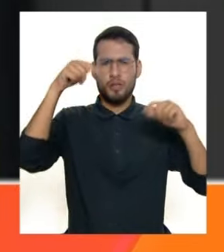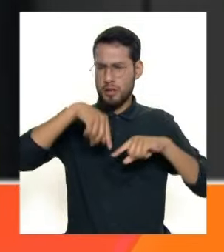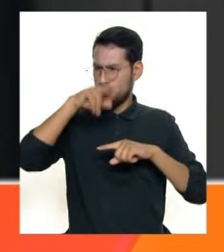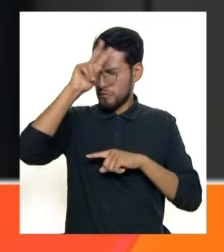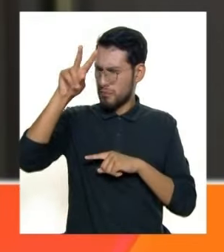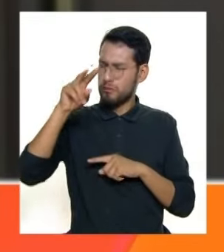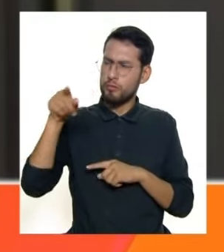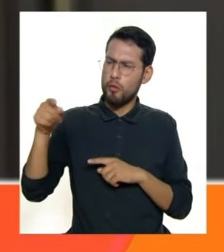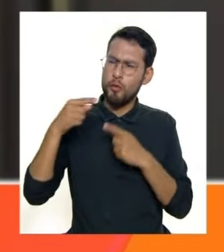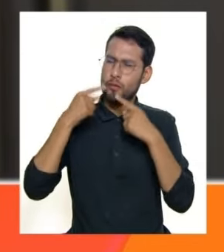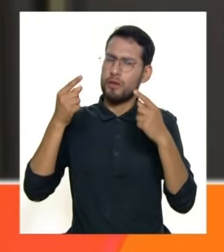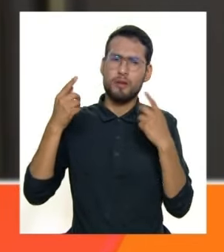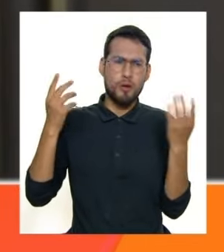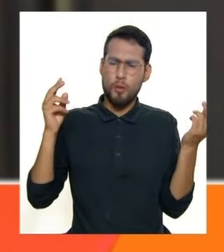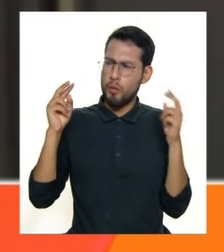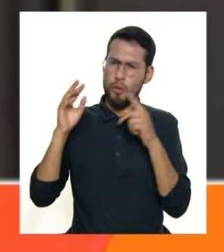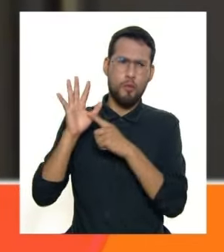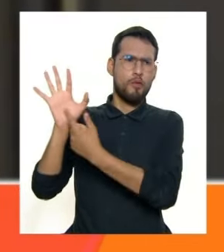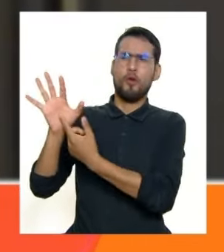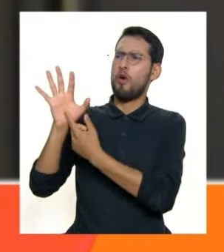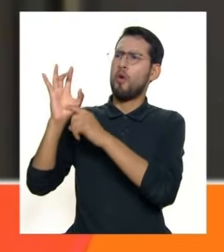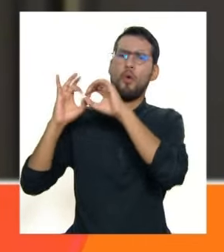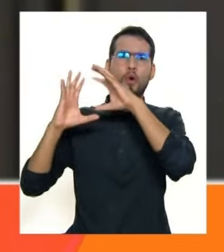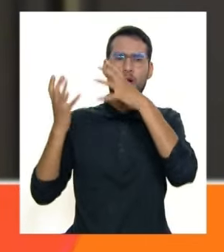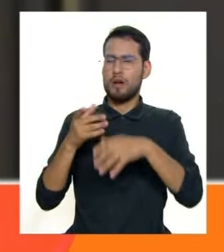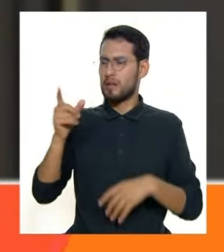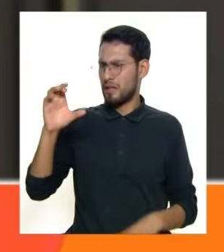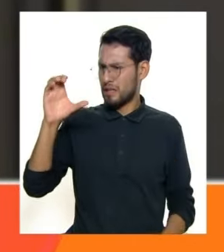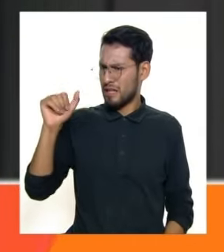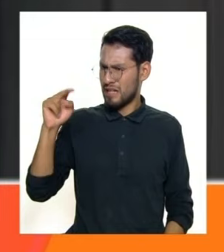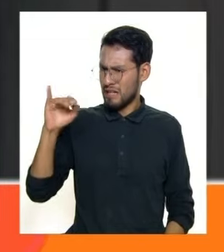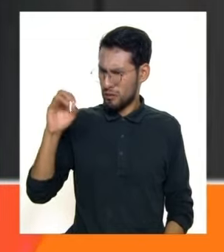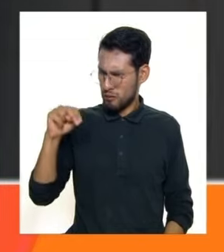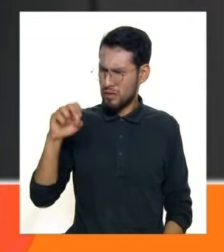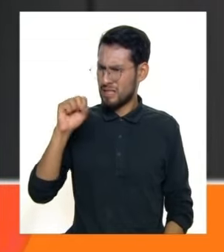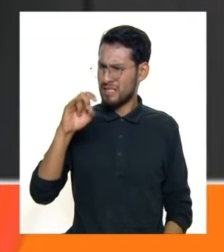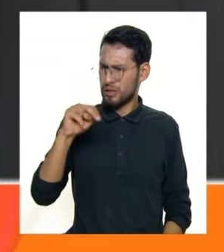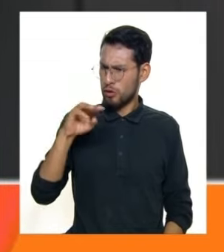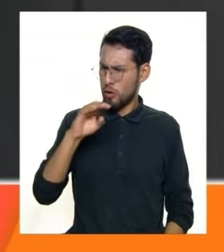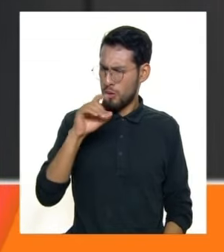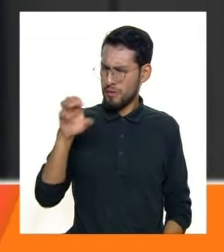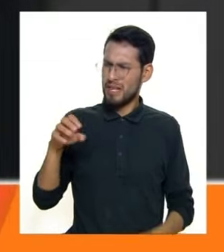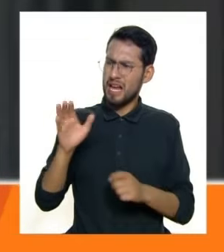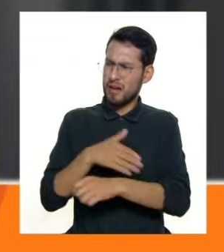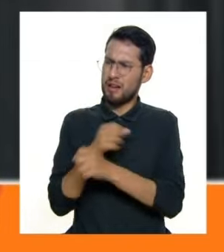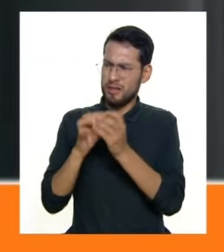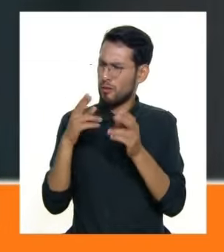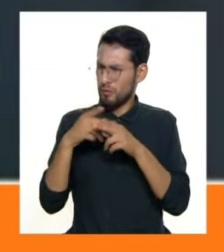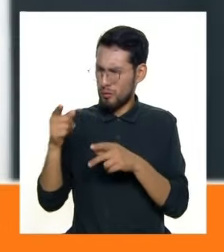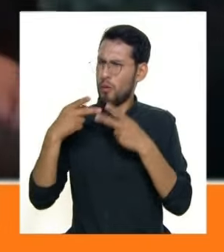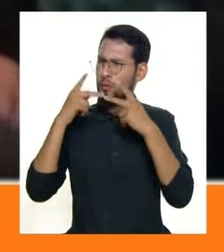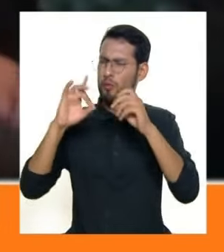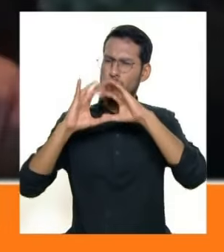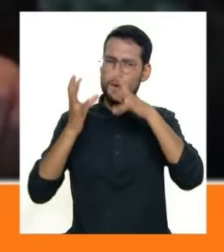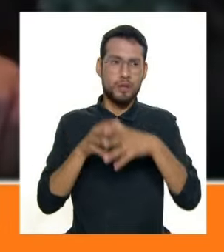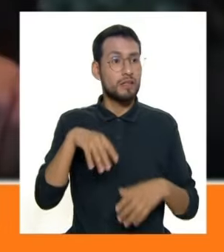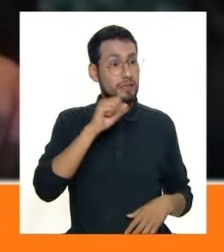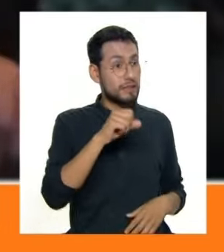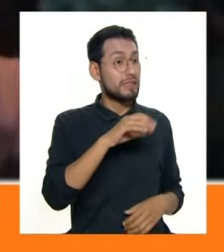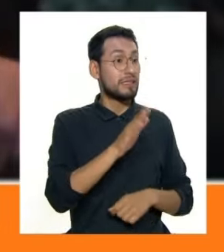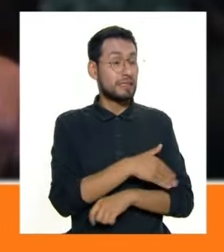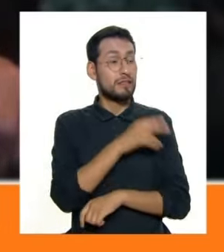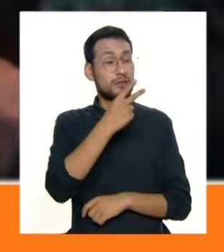Perú con mayor presencia y a nivel mundial fue Canción Sin Nombre, que se llevó a varios festivales en el extranjero. Sí, sí, Canción Sin Nombre